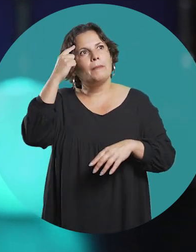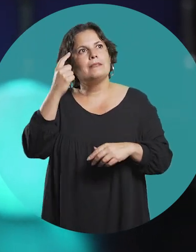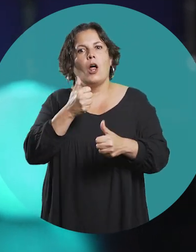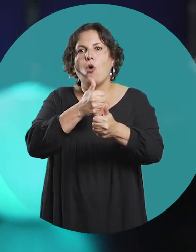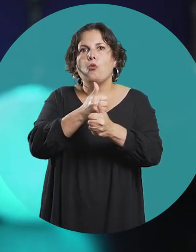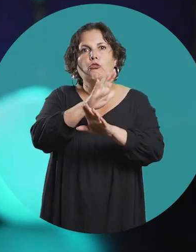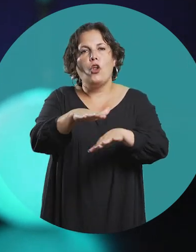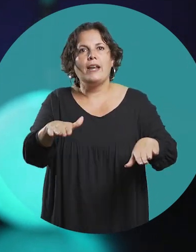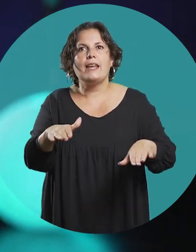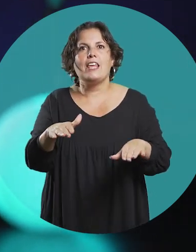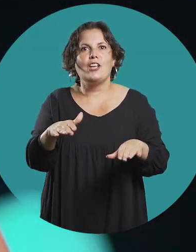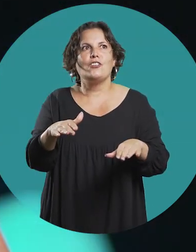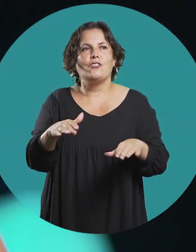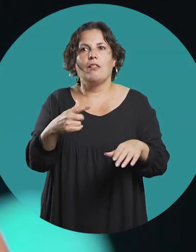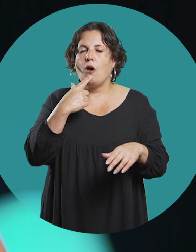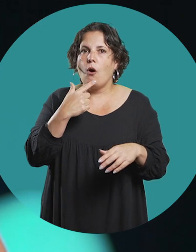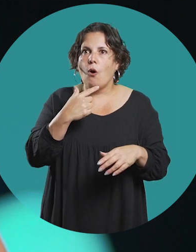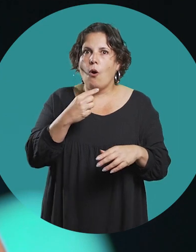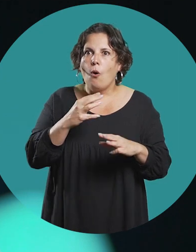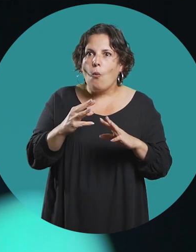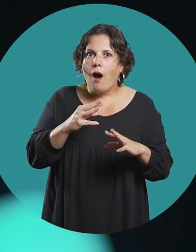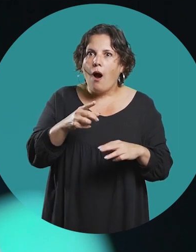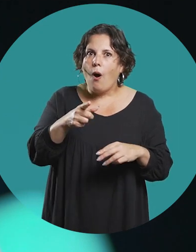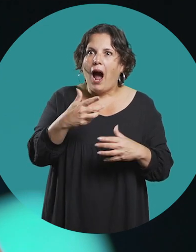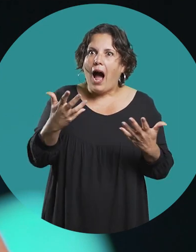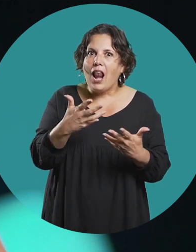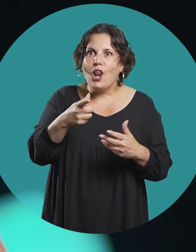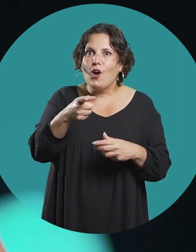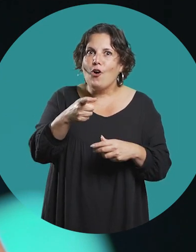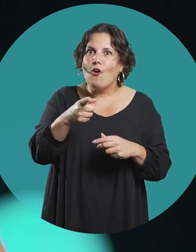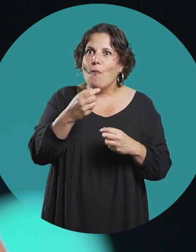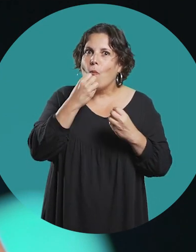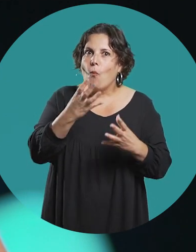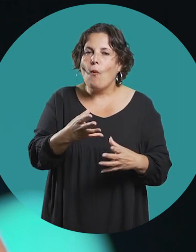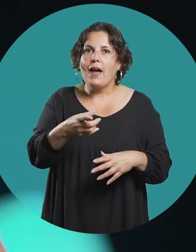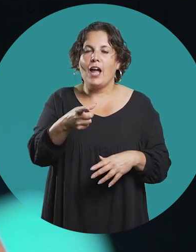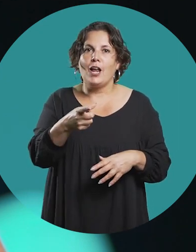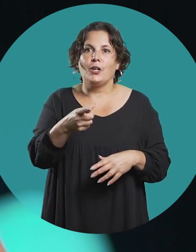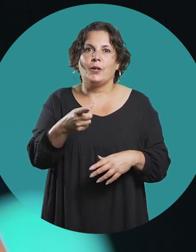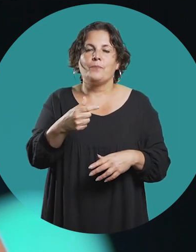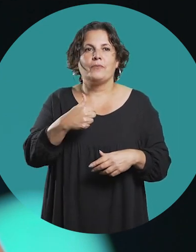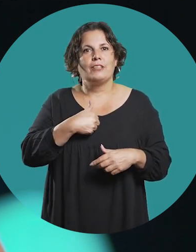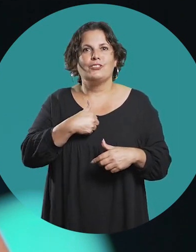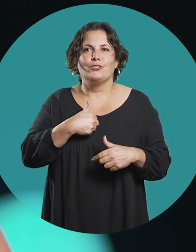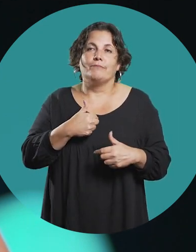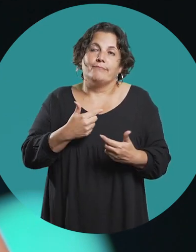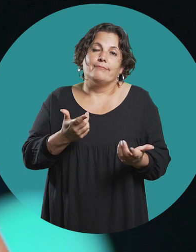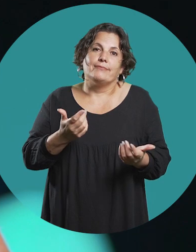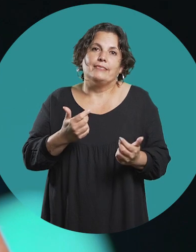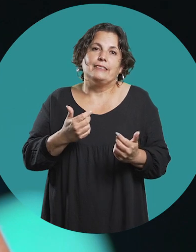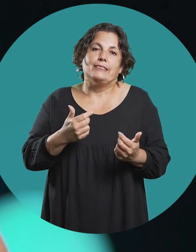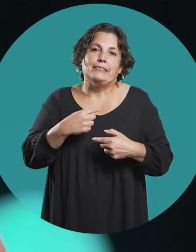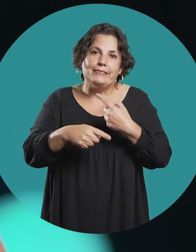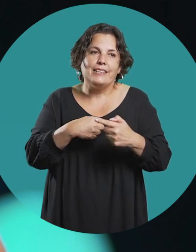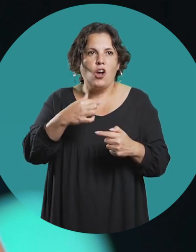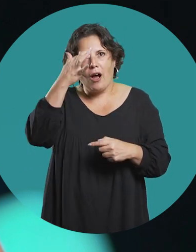con los chicos, decir, wow, esto está bueno, hay algo que está pasando, ¿no? Y yo venía y sigo mucho